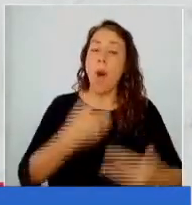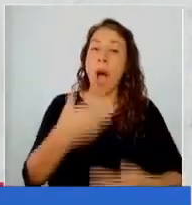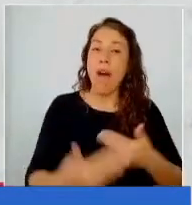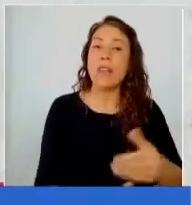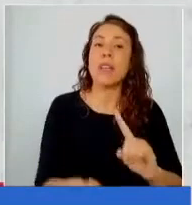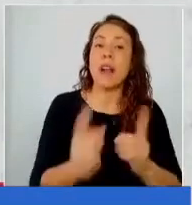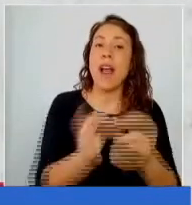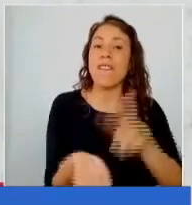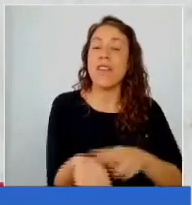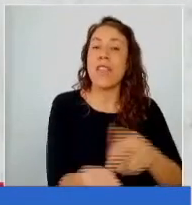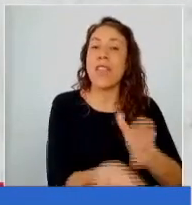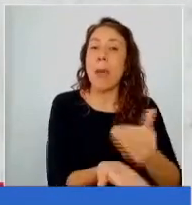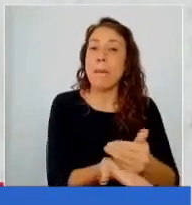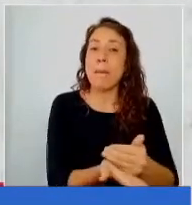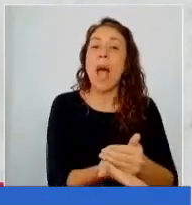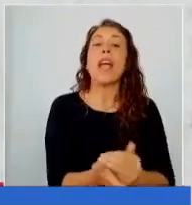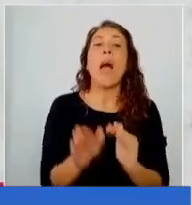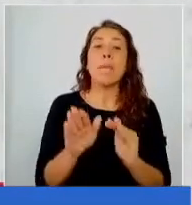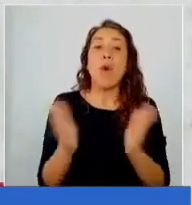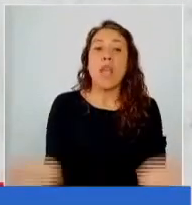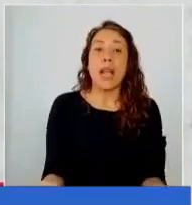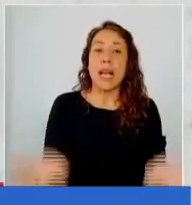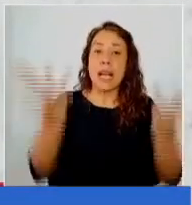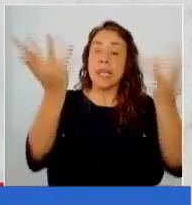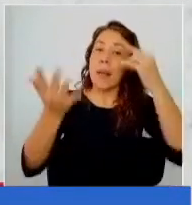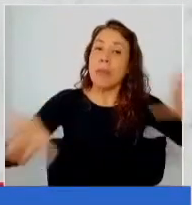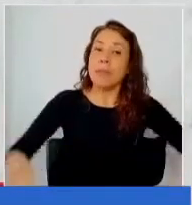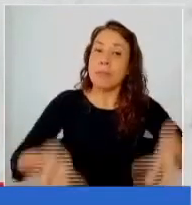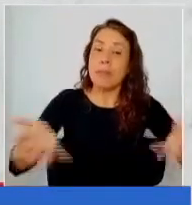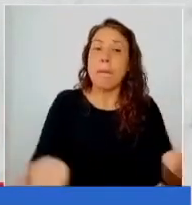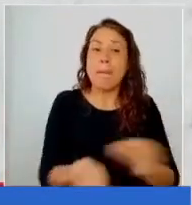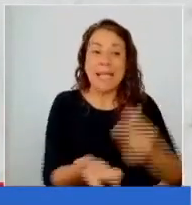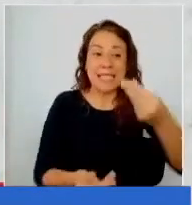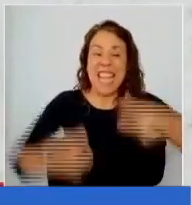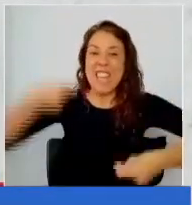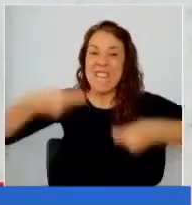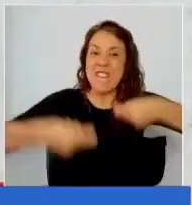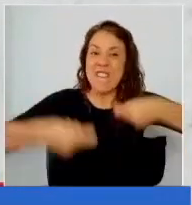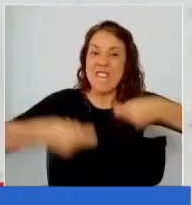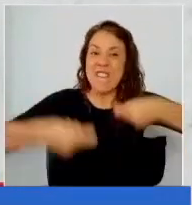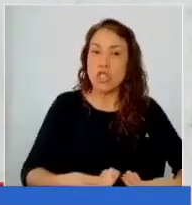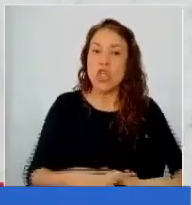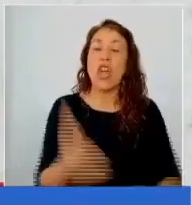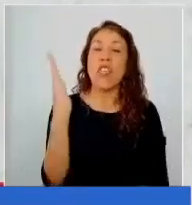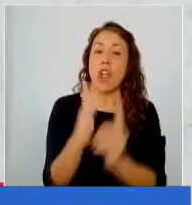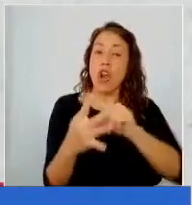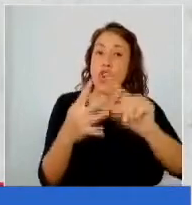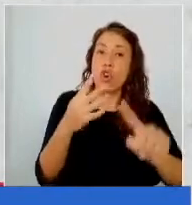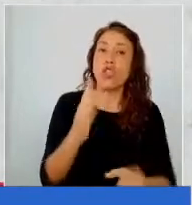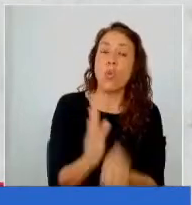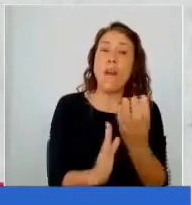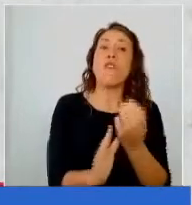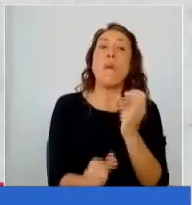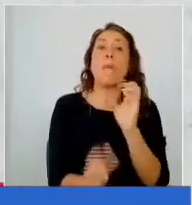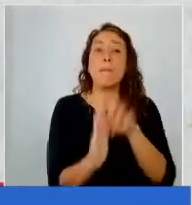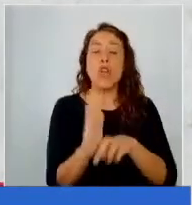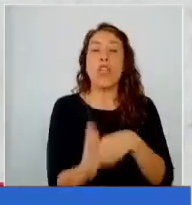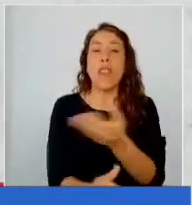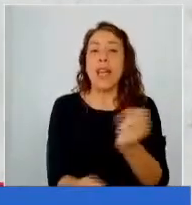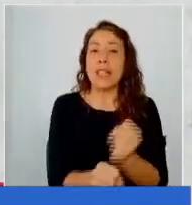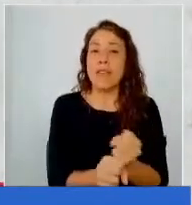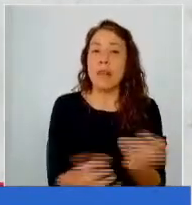agenda procracimiento para incentivar la inversión desarrollo de nuevos proyectos que generen empleo y el crecimiento de la